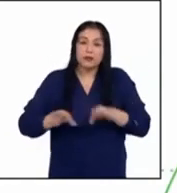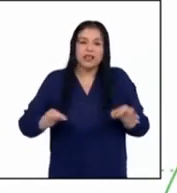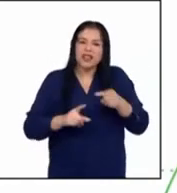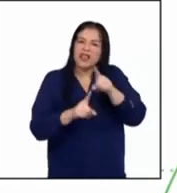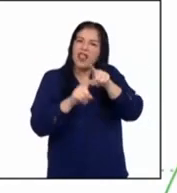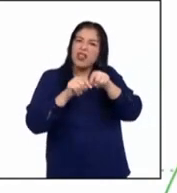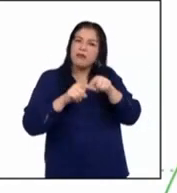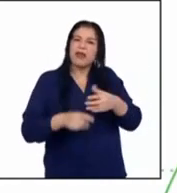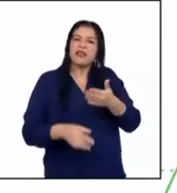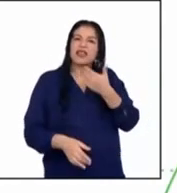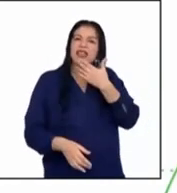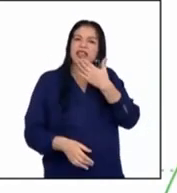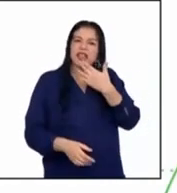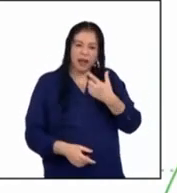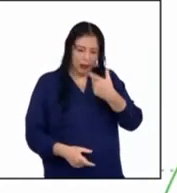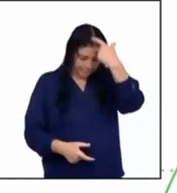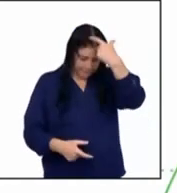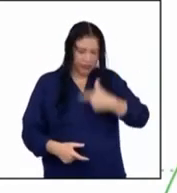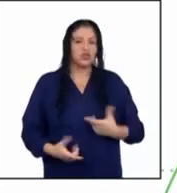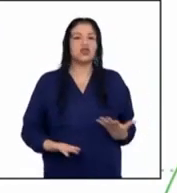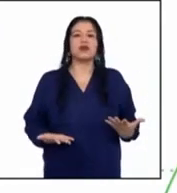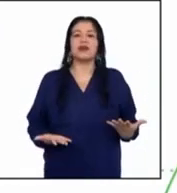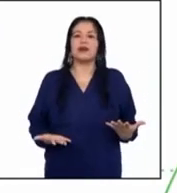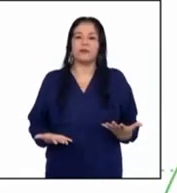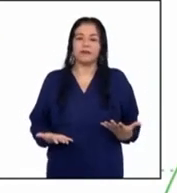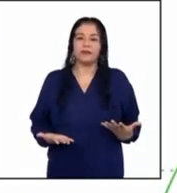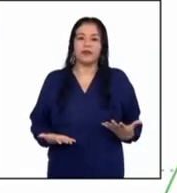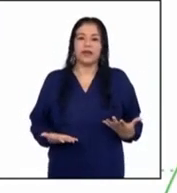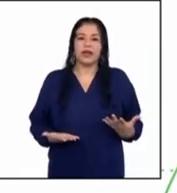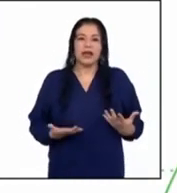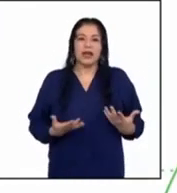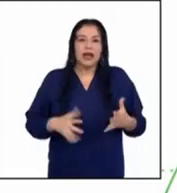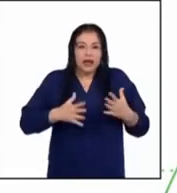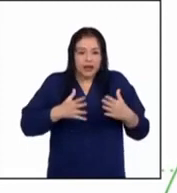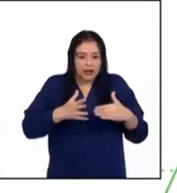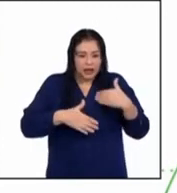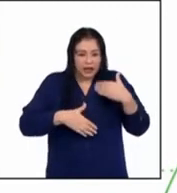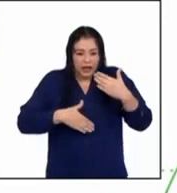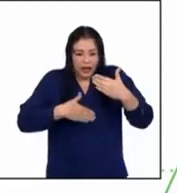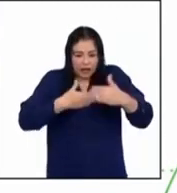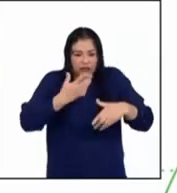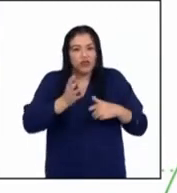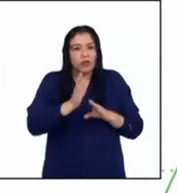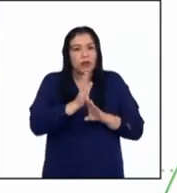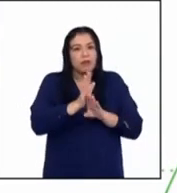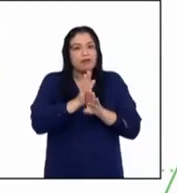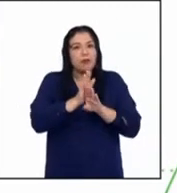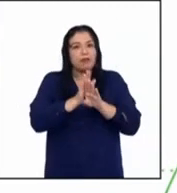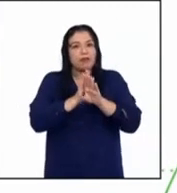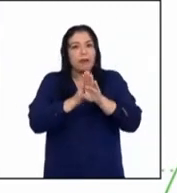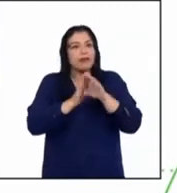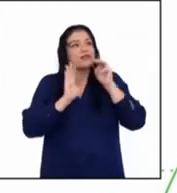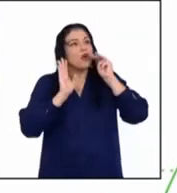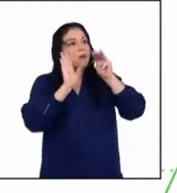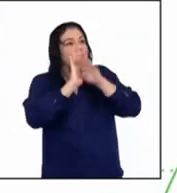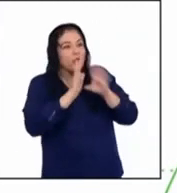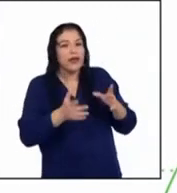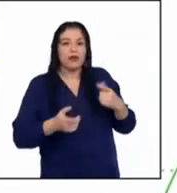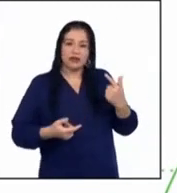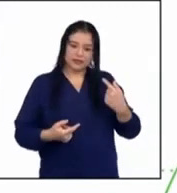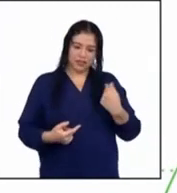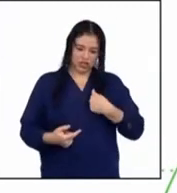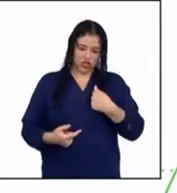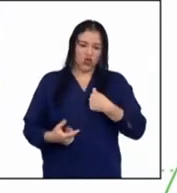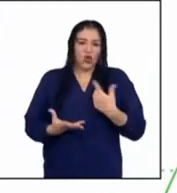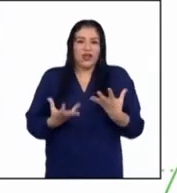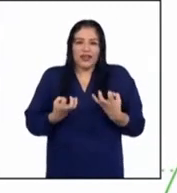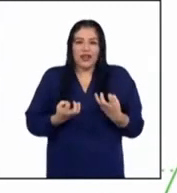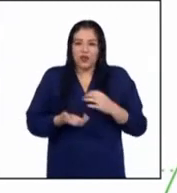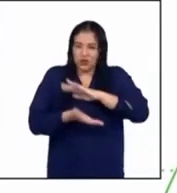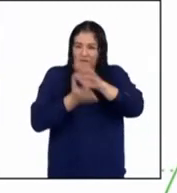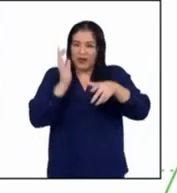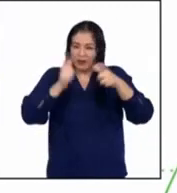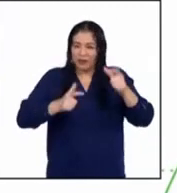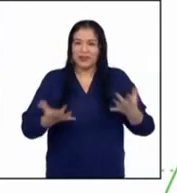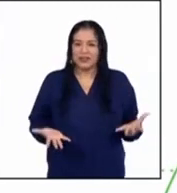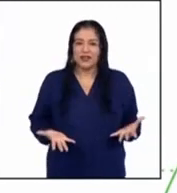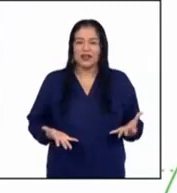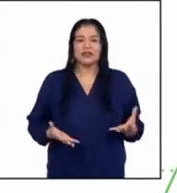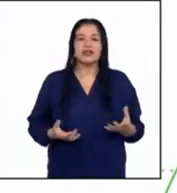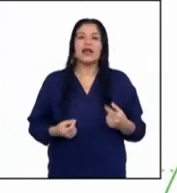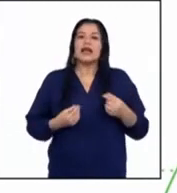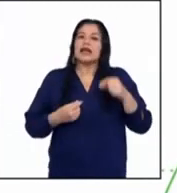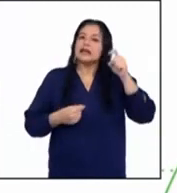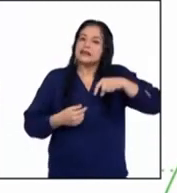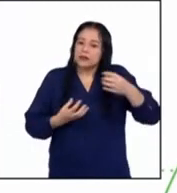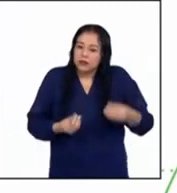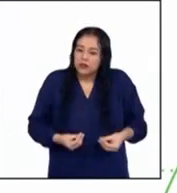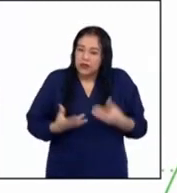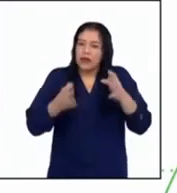depende de una decisión personal. La trascendencia es una necesidad natural que todos tenemos. Hay que